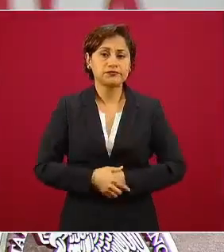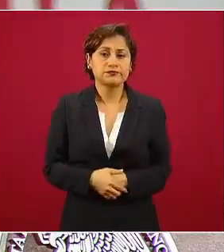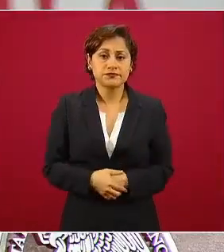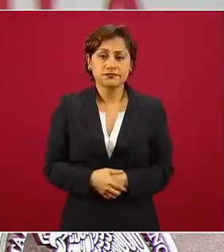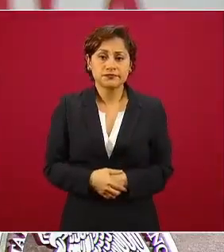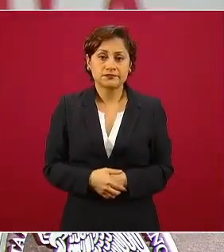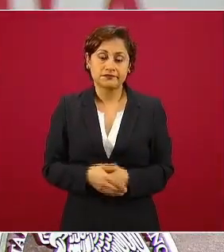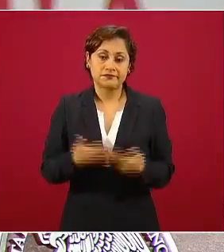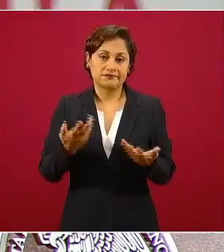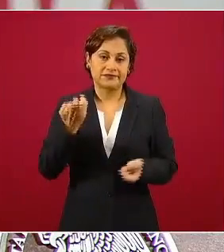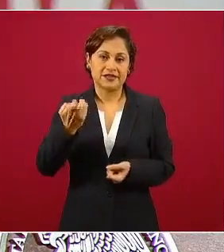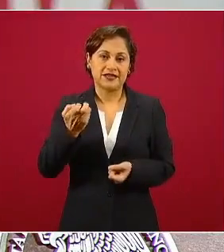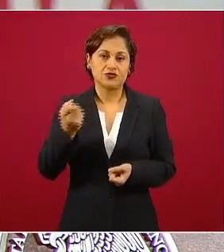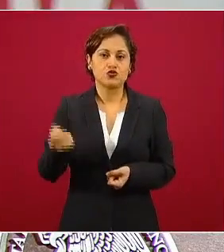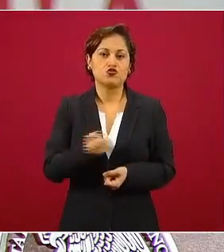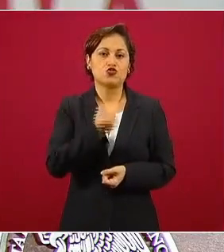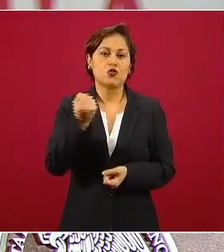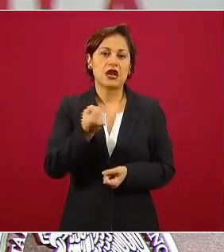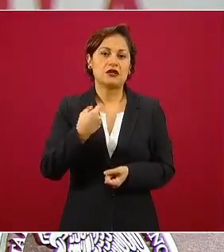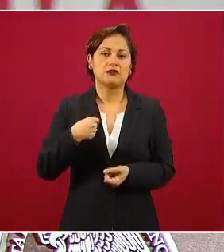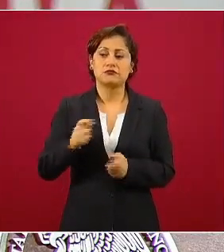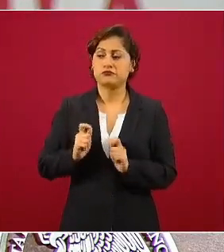y eso me ayuda mucho.